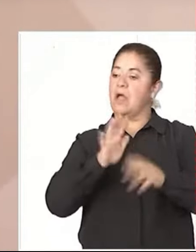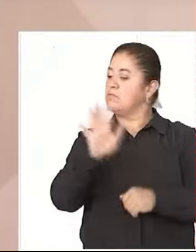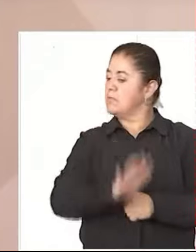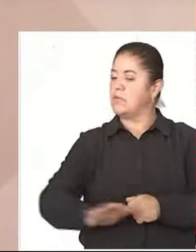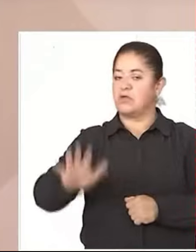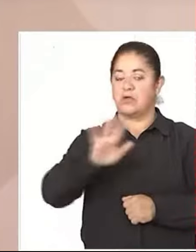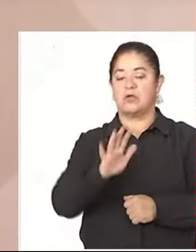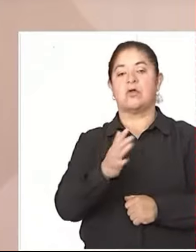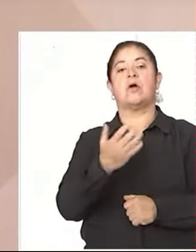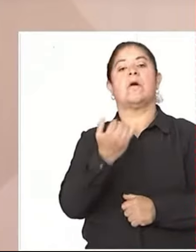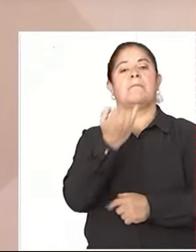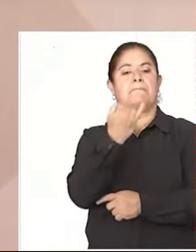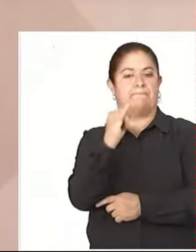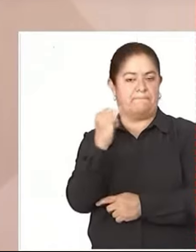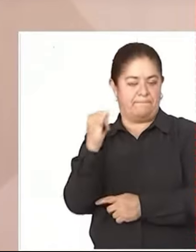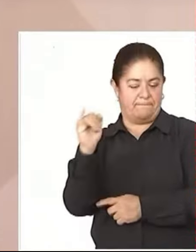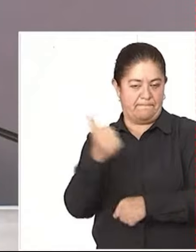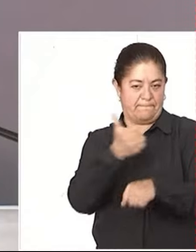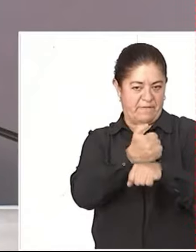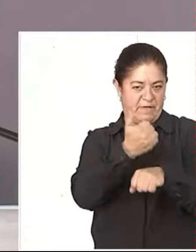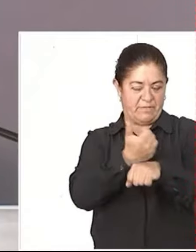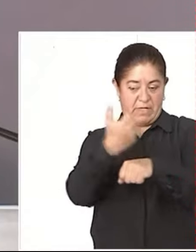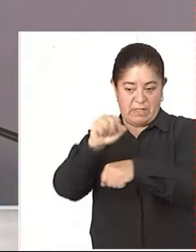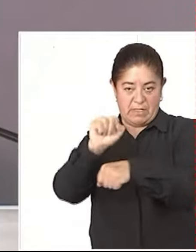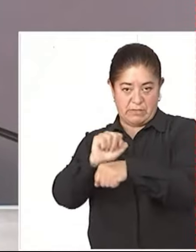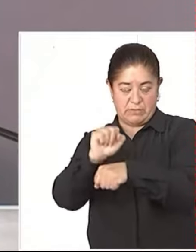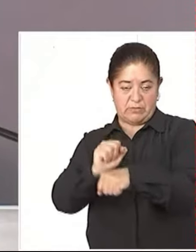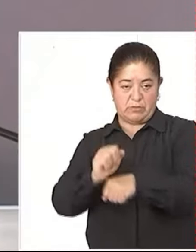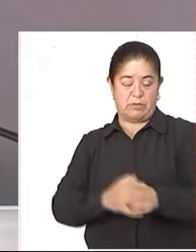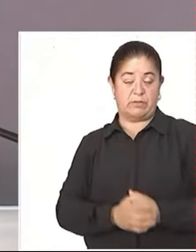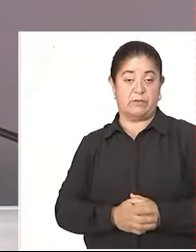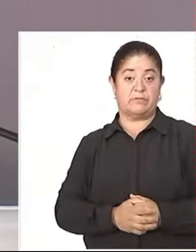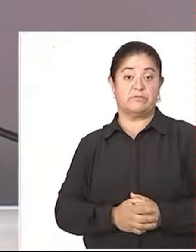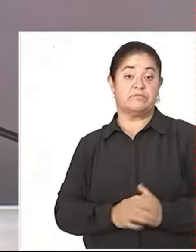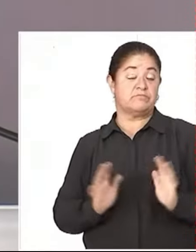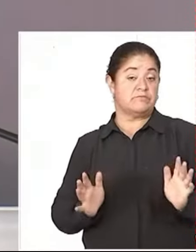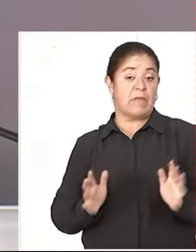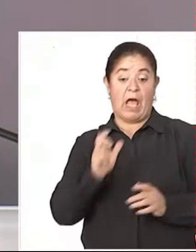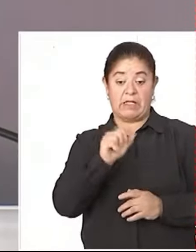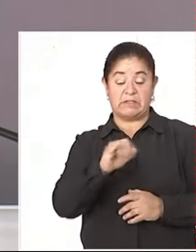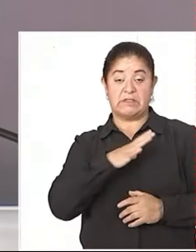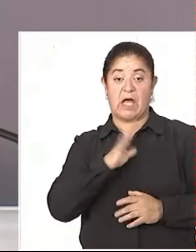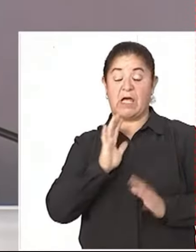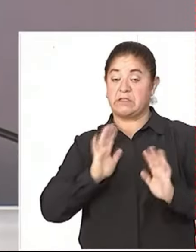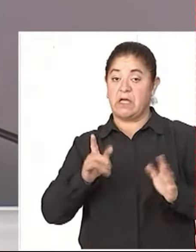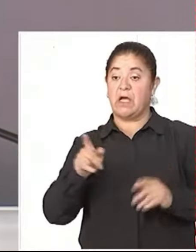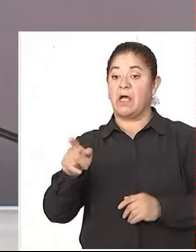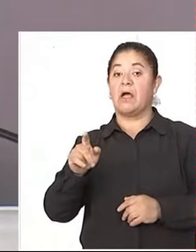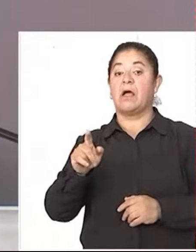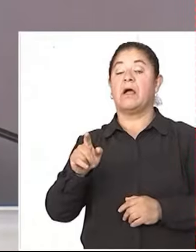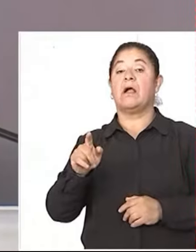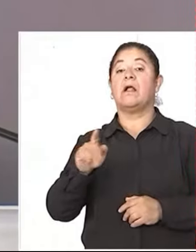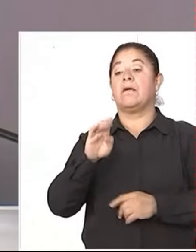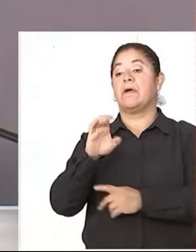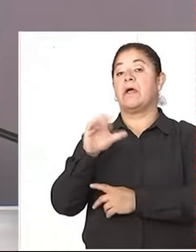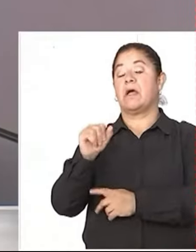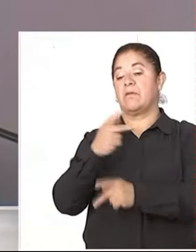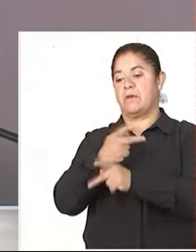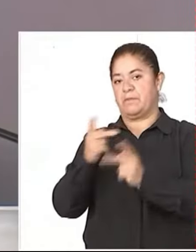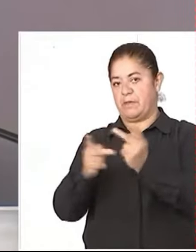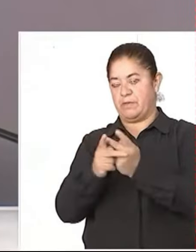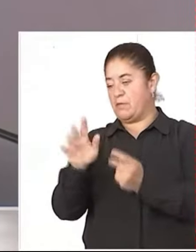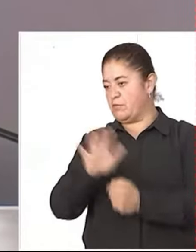cuando para la gente del pueblo mis queridos amigos y así mismo pues no reafirma nuevamente que se va a continuar todos los